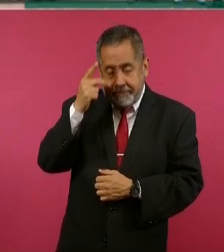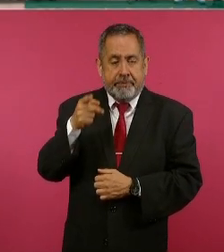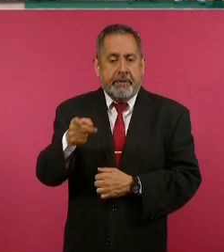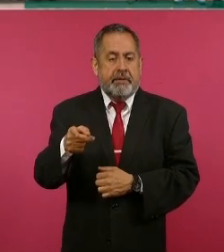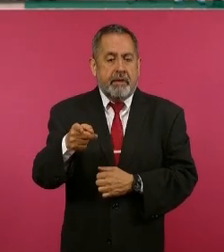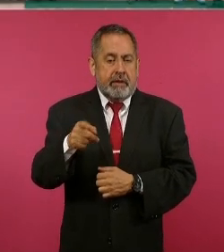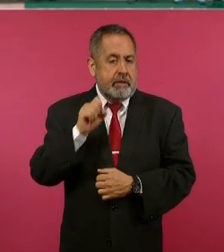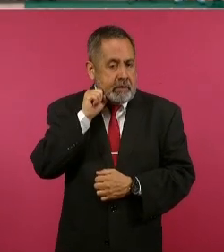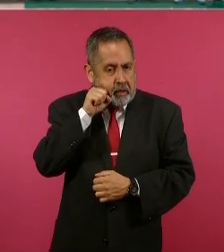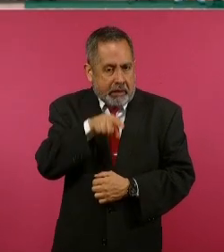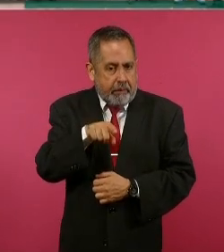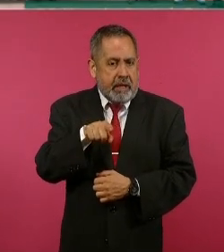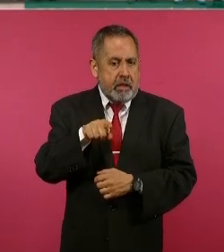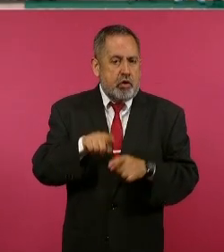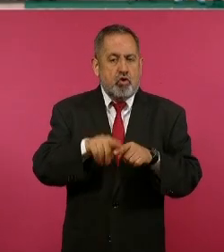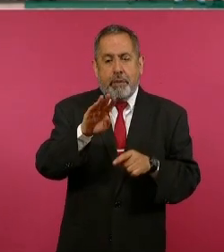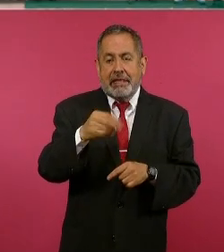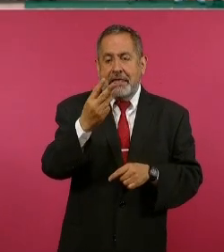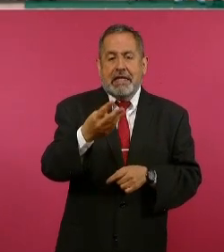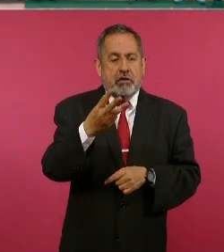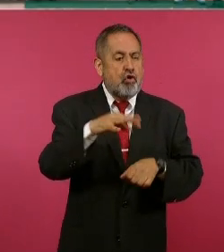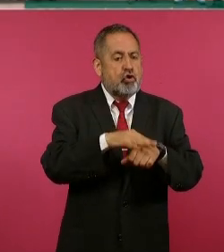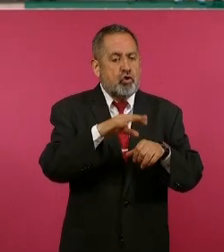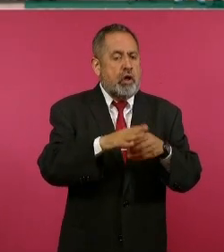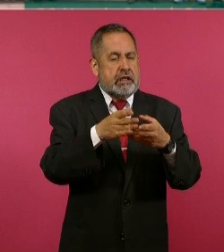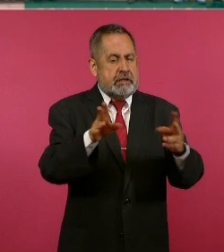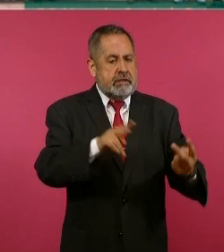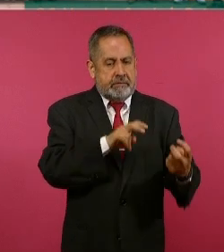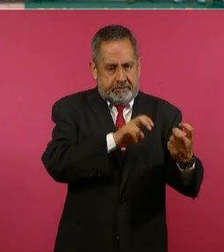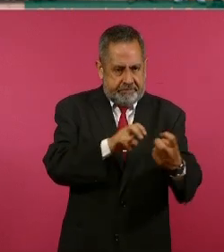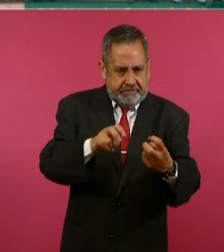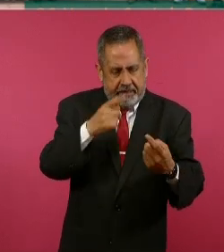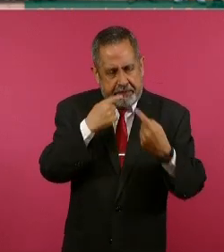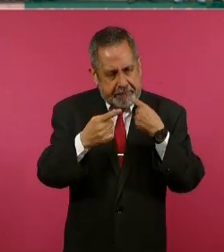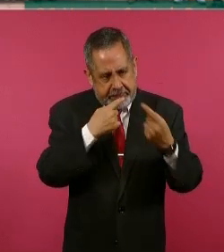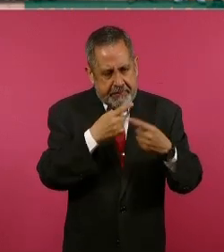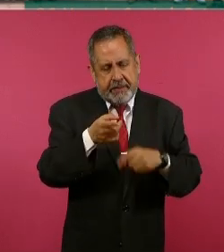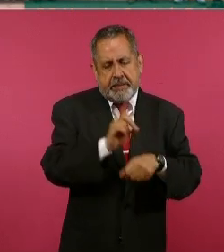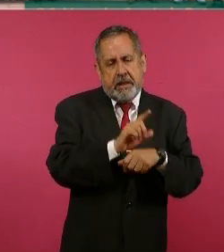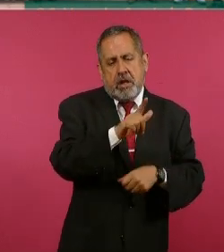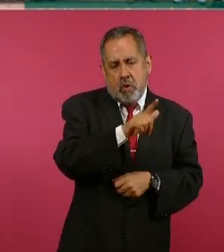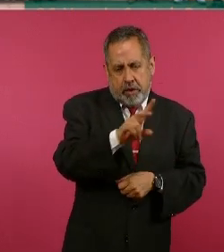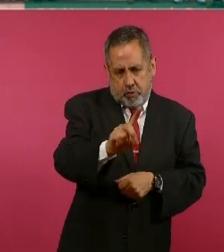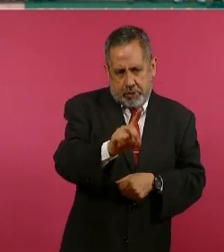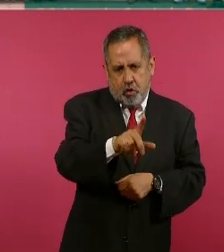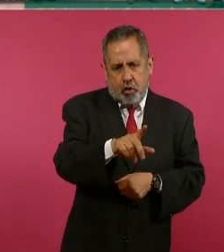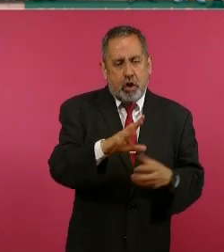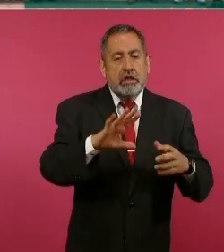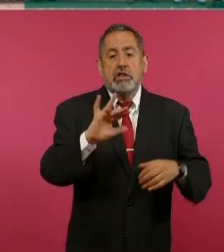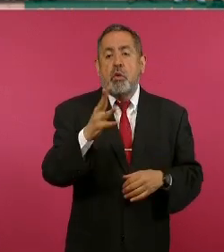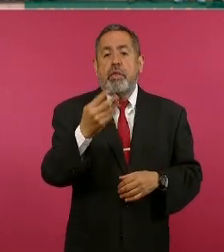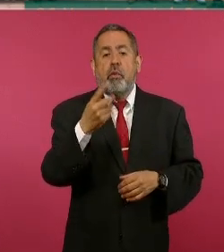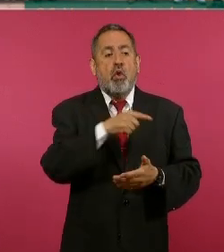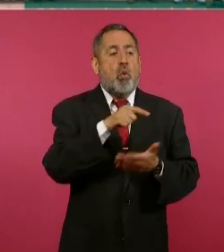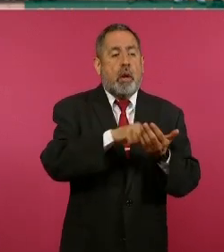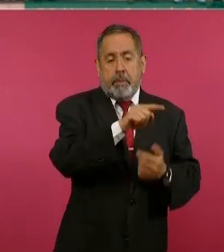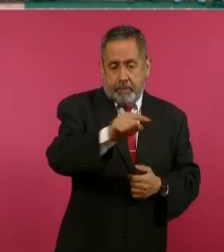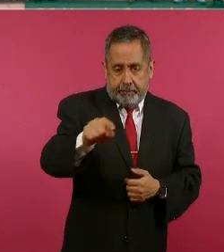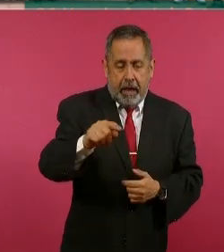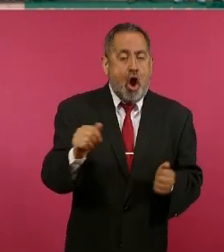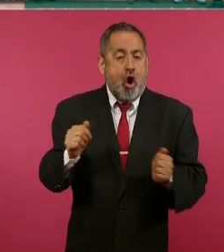y médicos generales para cobertura total todos los días de la semana de 54 centros de salud y